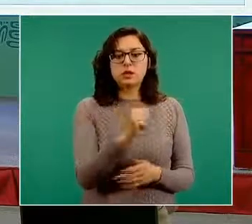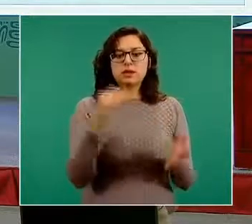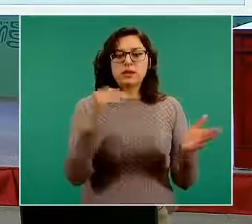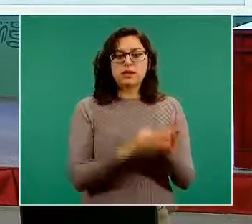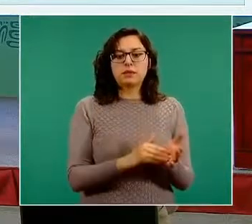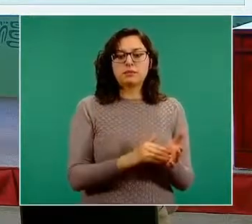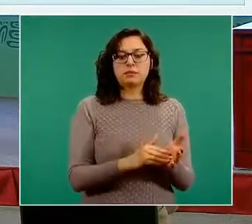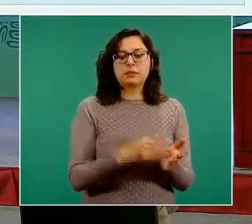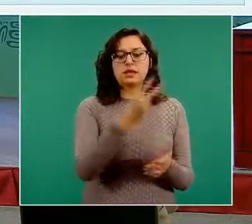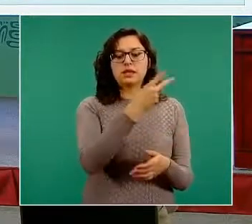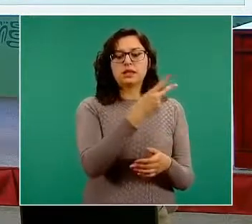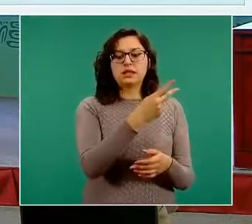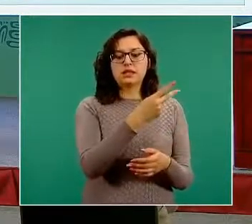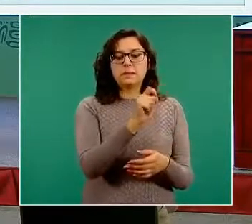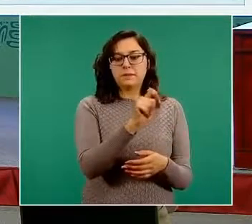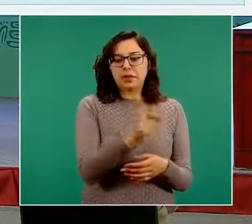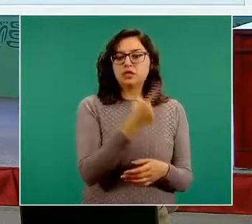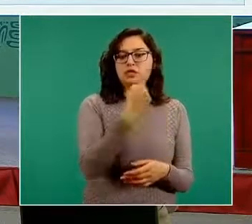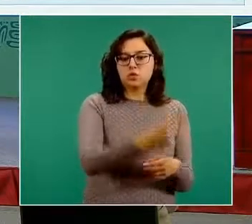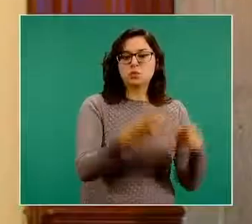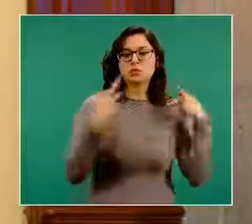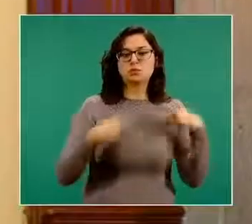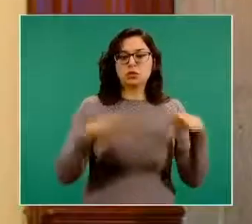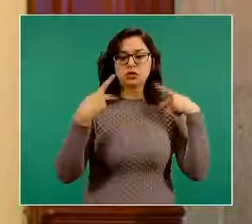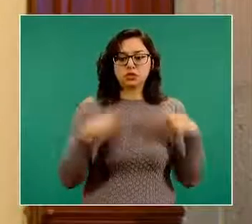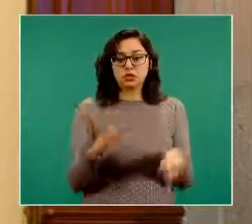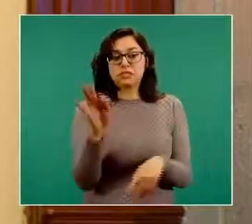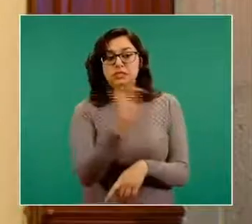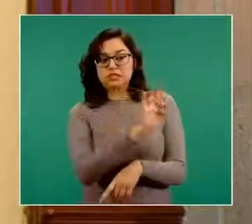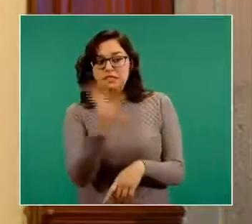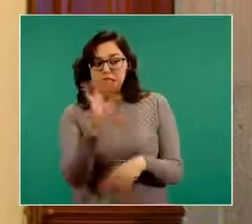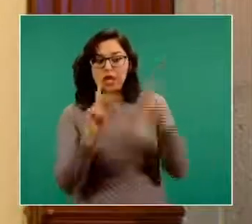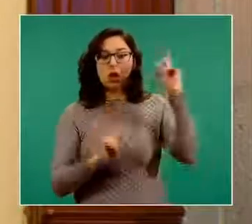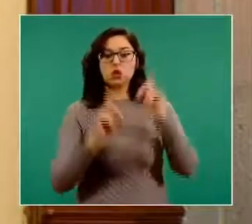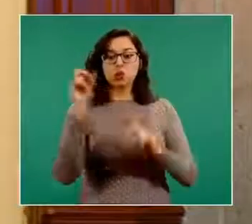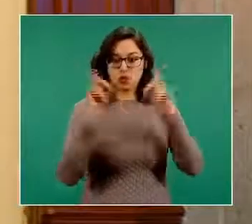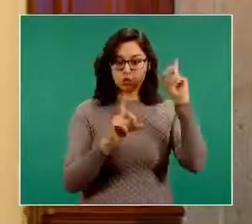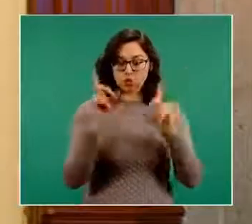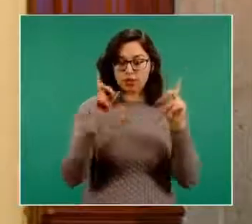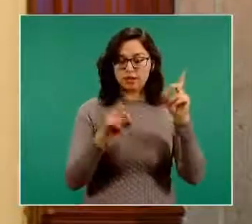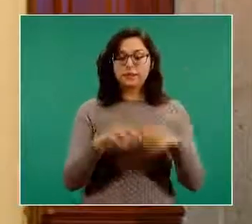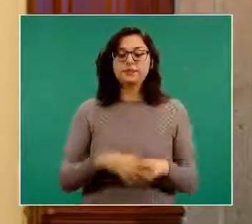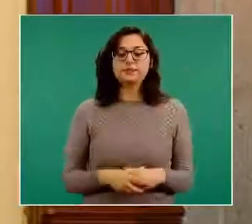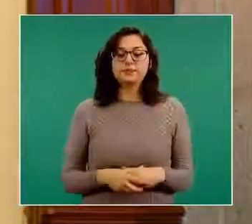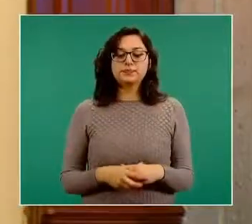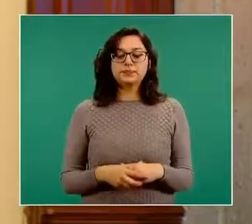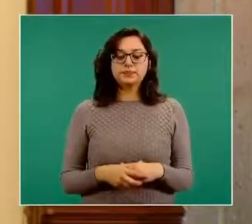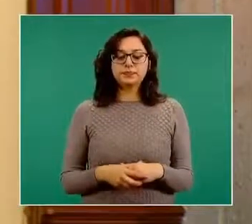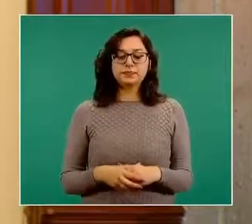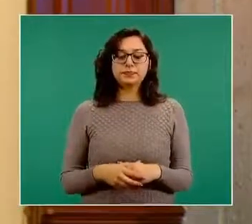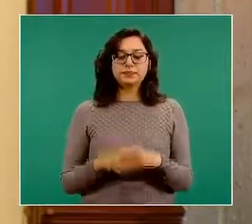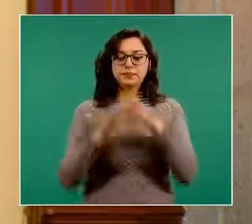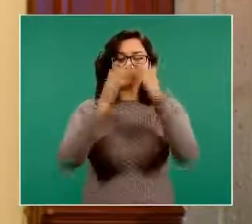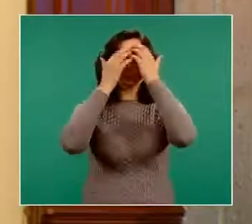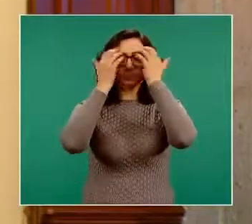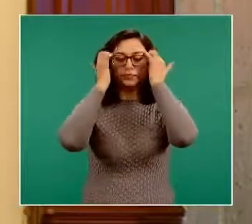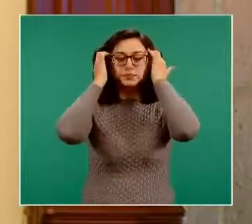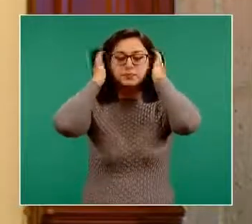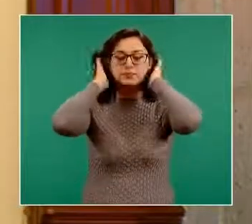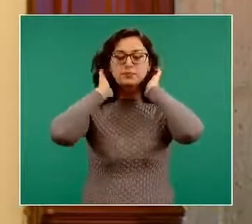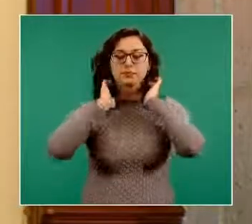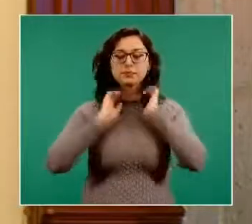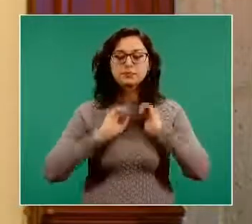y han sido clasificadas como casos sospechosos en su momento. Si vemos la siguiente diapositiva, también vemos